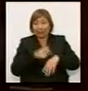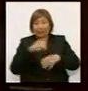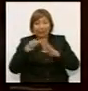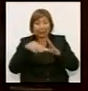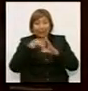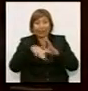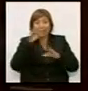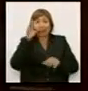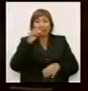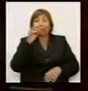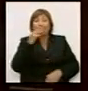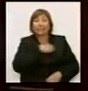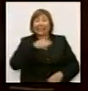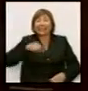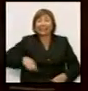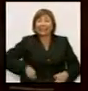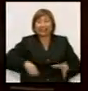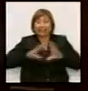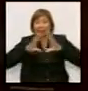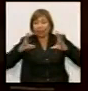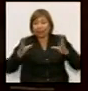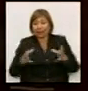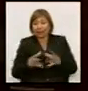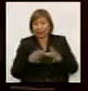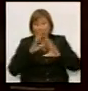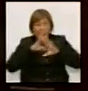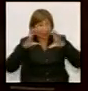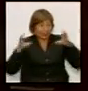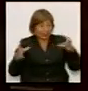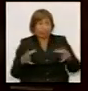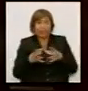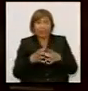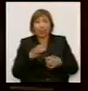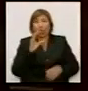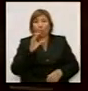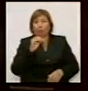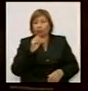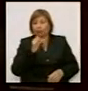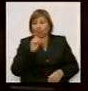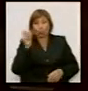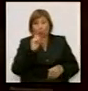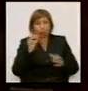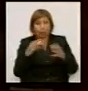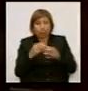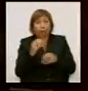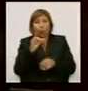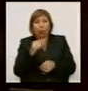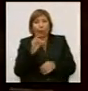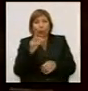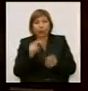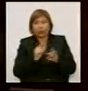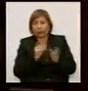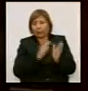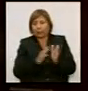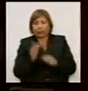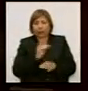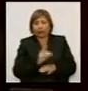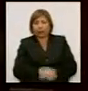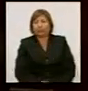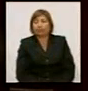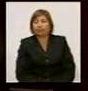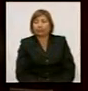al presidente de la Asamblea, pero ya de la Asamblea Constituyente y no de las juntas preparatorias.